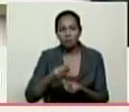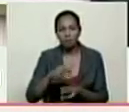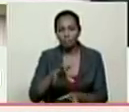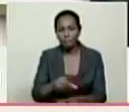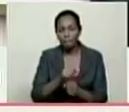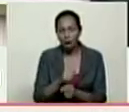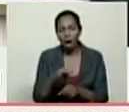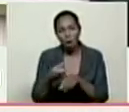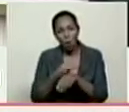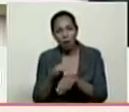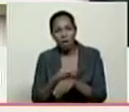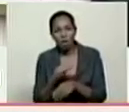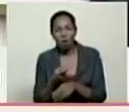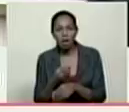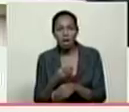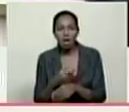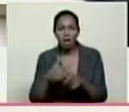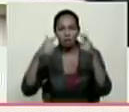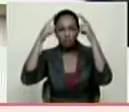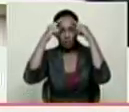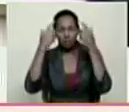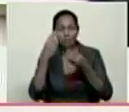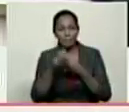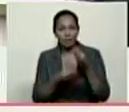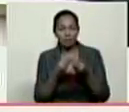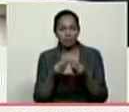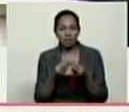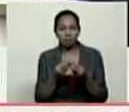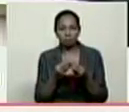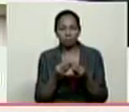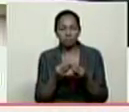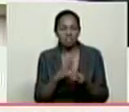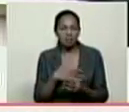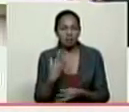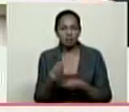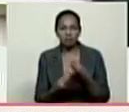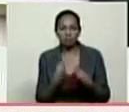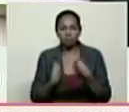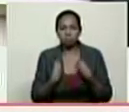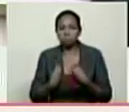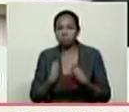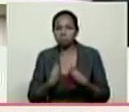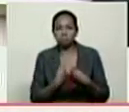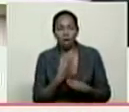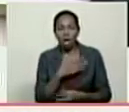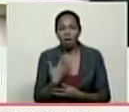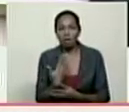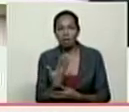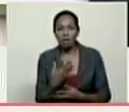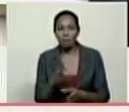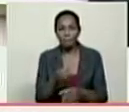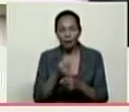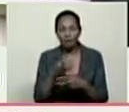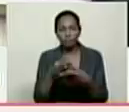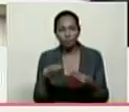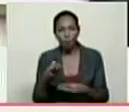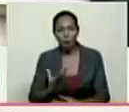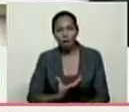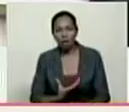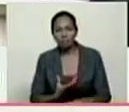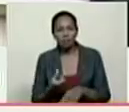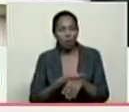habían gobernadores chavistas, porque se necesitaba de manera desesperada frente al desinflamiento del ya